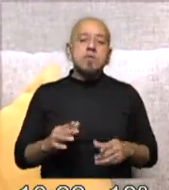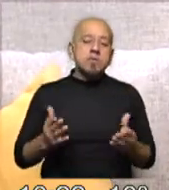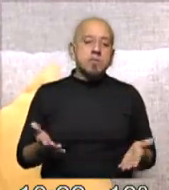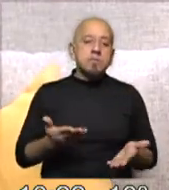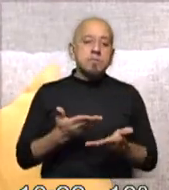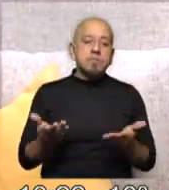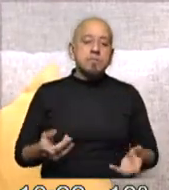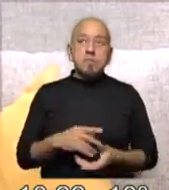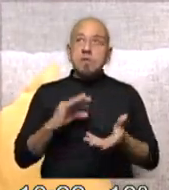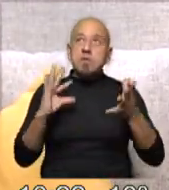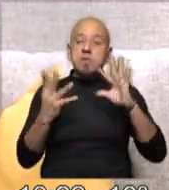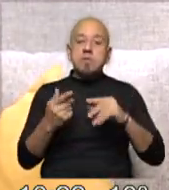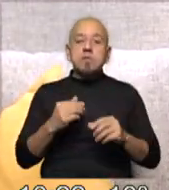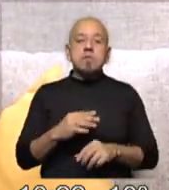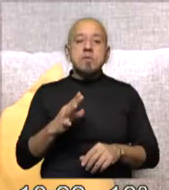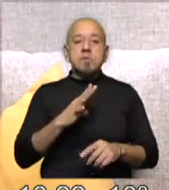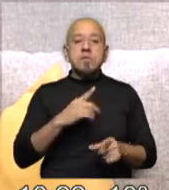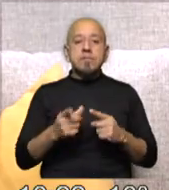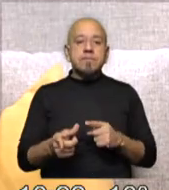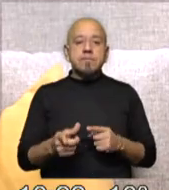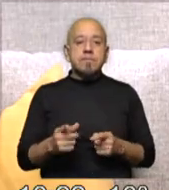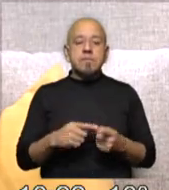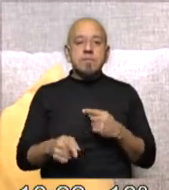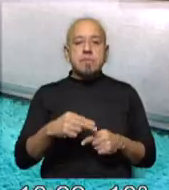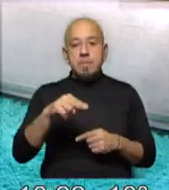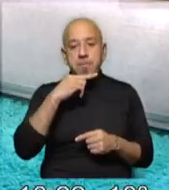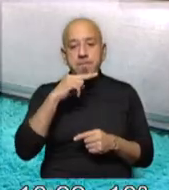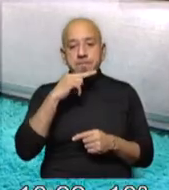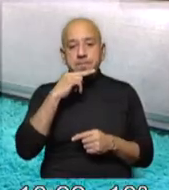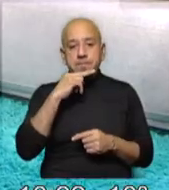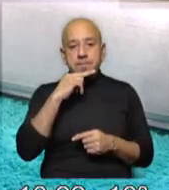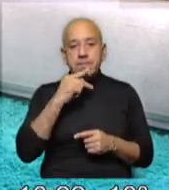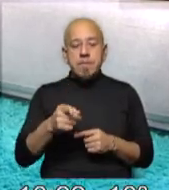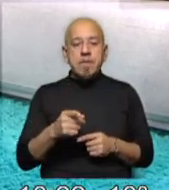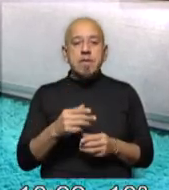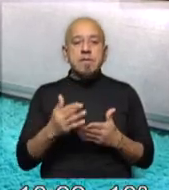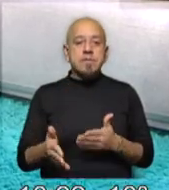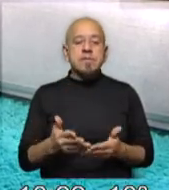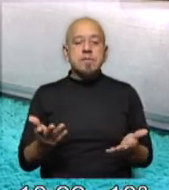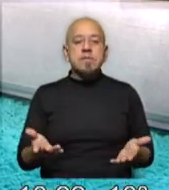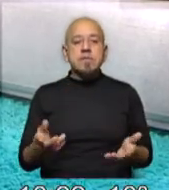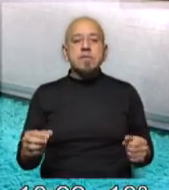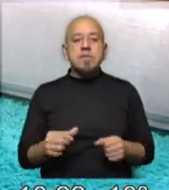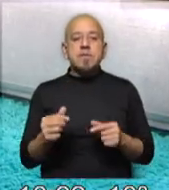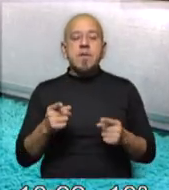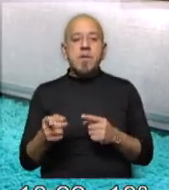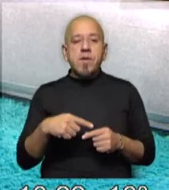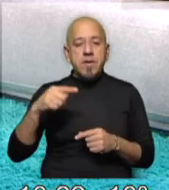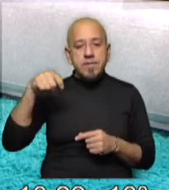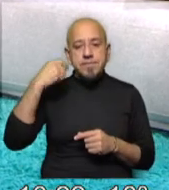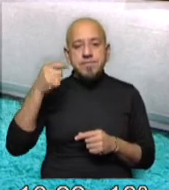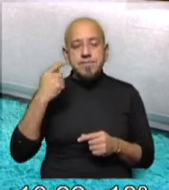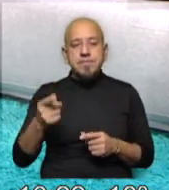el pronóstico del tiempo se equivoca... Tenemos esta columna de los viernes que nos regala esa siempre ese plan para hacer con las series y las películas.